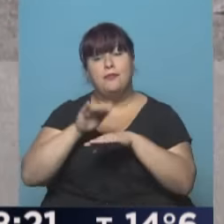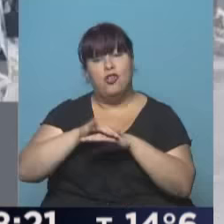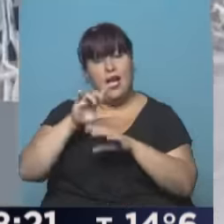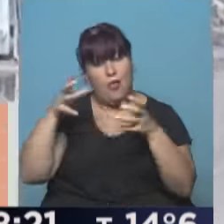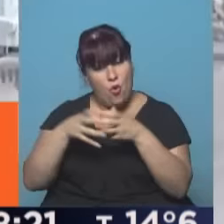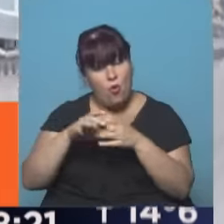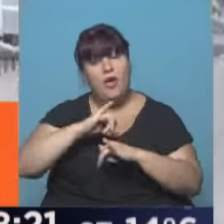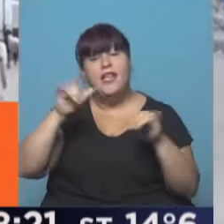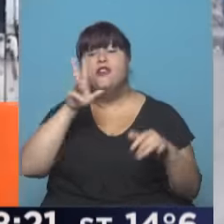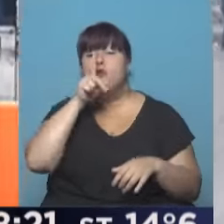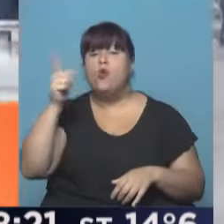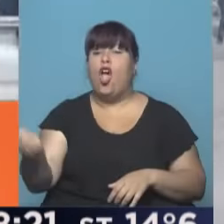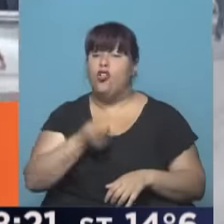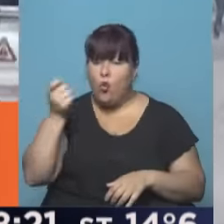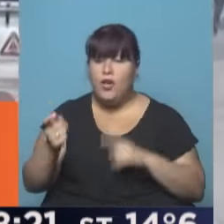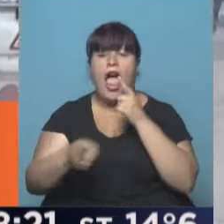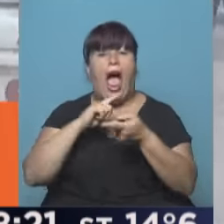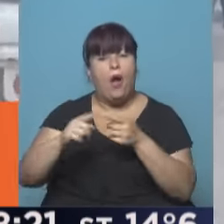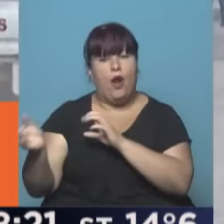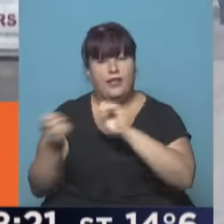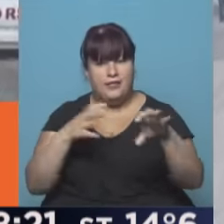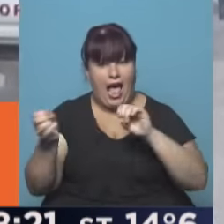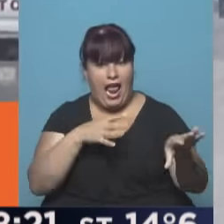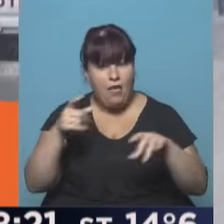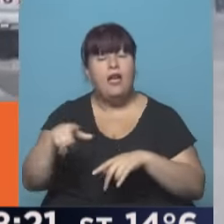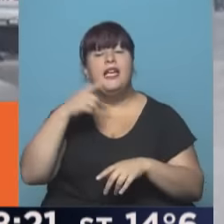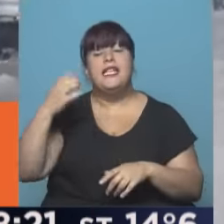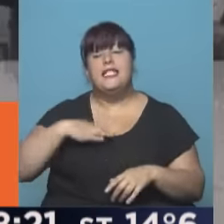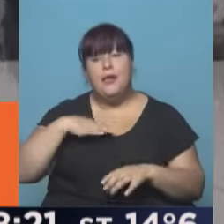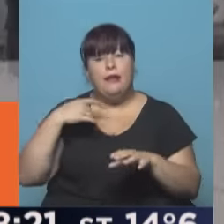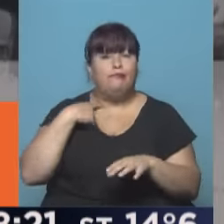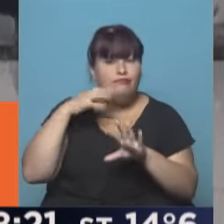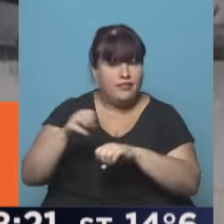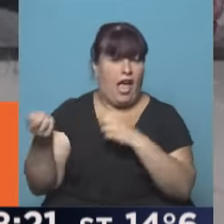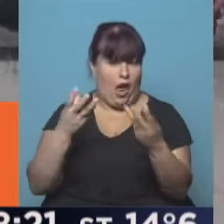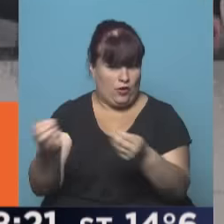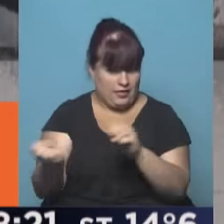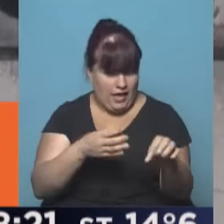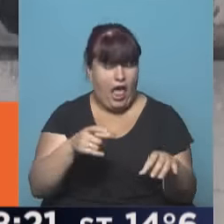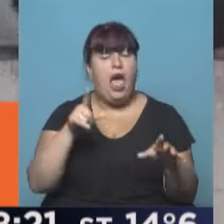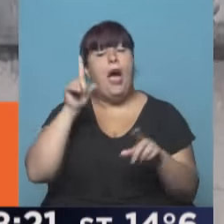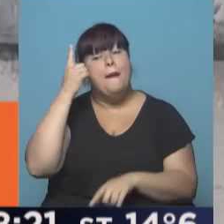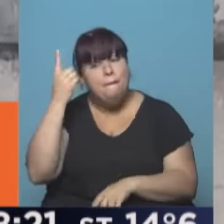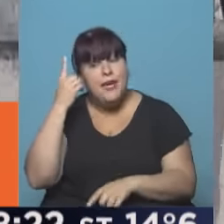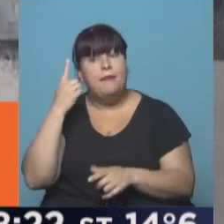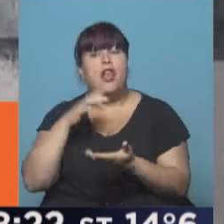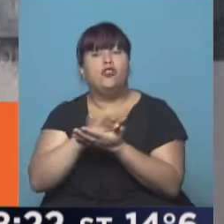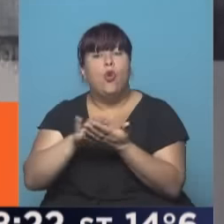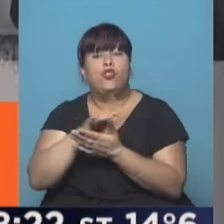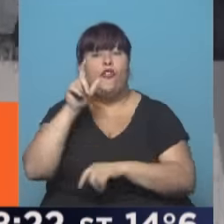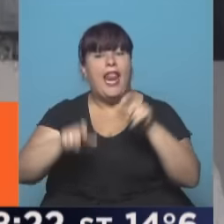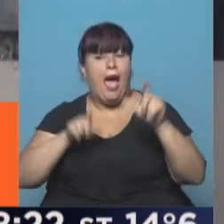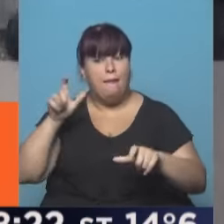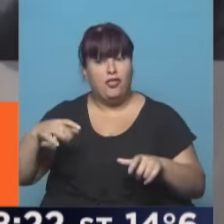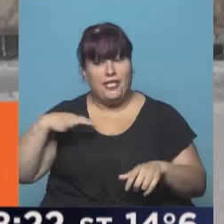rebeldes confirmó que Rusia y Turquía acordaron evacuar a los insurgentes y civiles atrapados. En primer lugar, se arreglará la salida de la